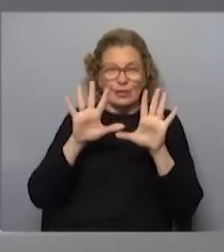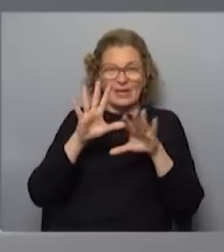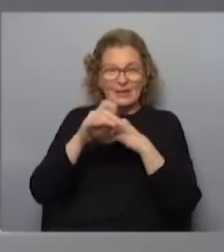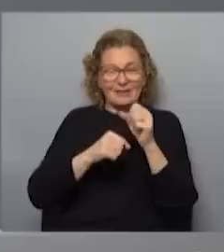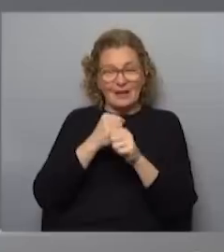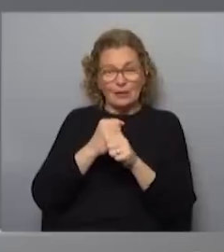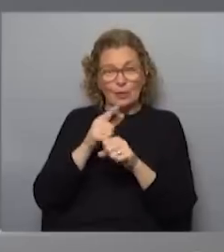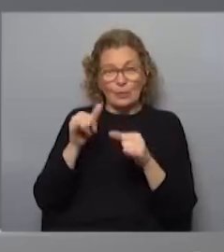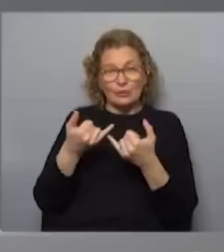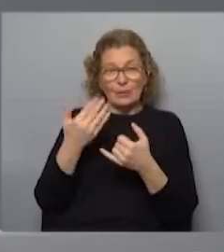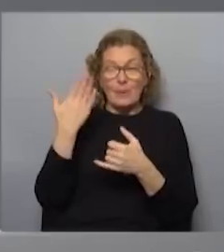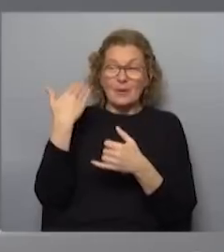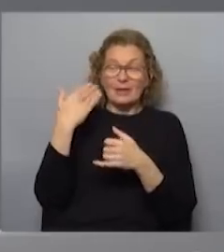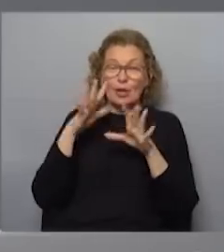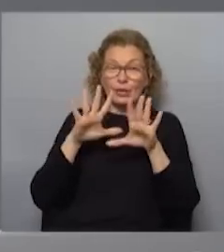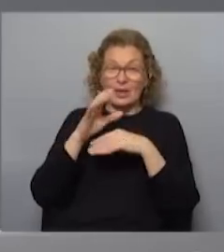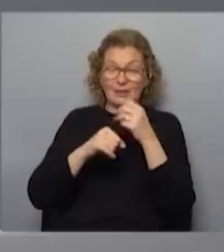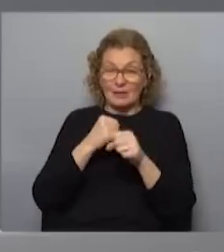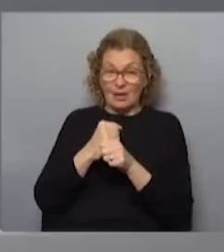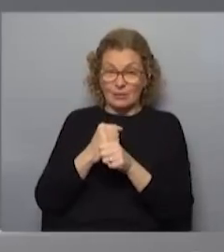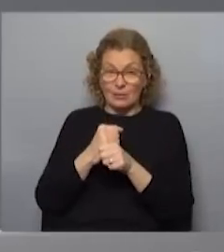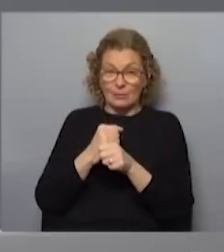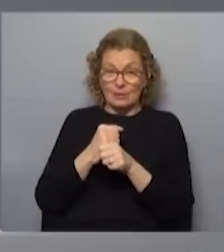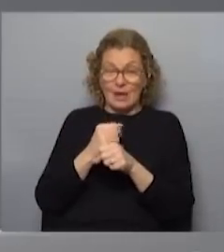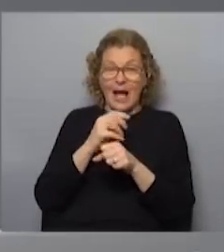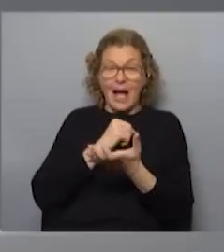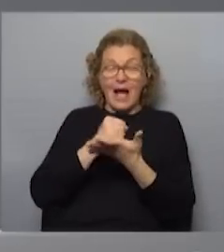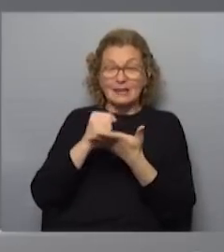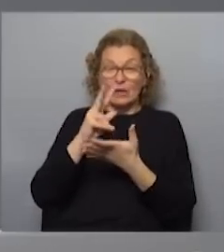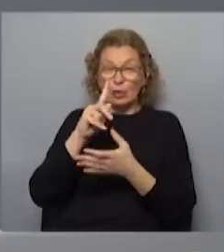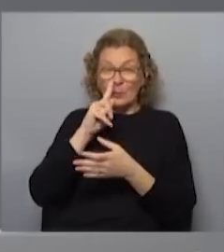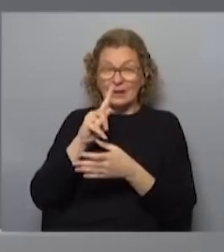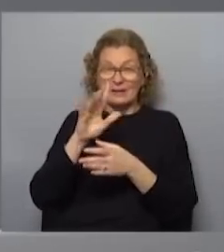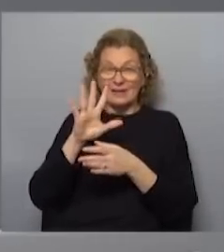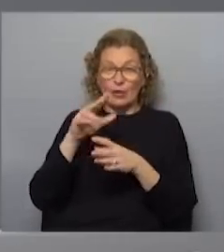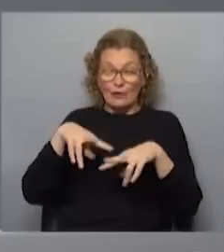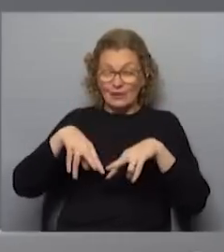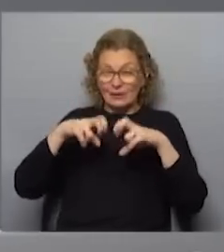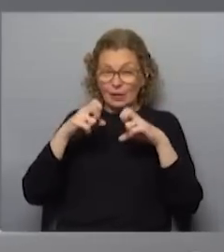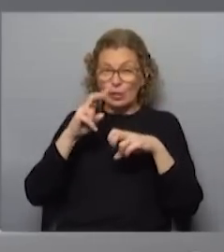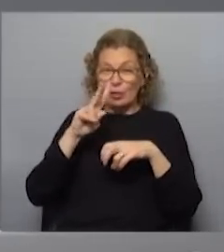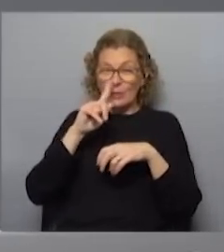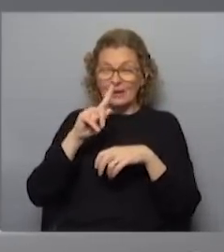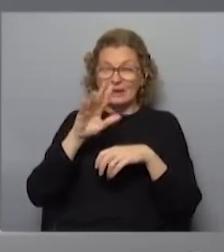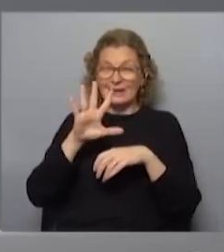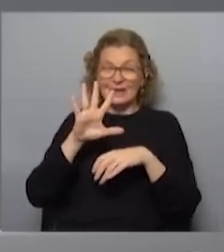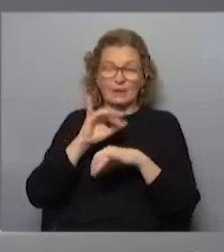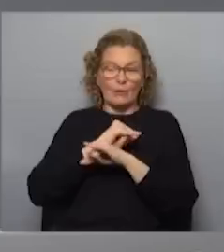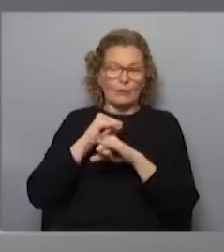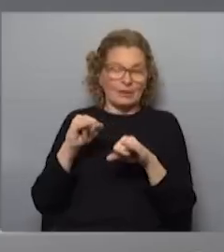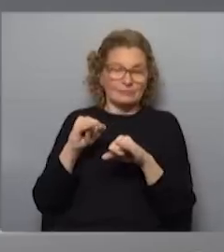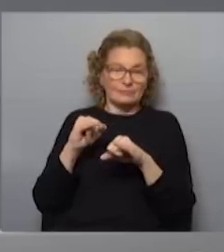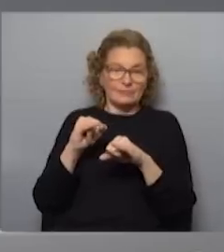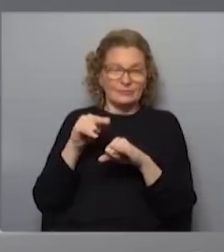y como ya habían pasado más de 10 años o sea iban hasta 2005 las investigaciones en 2015 habrían prescrito